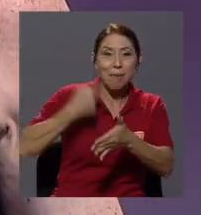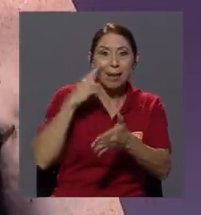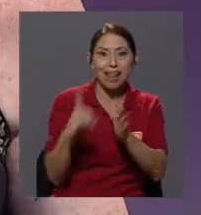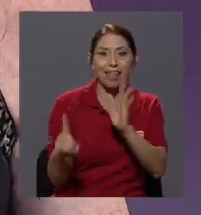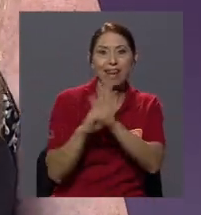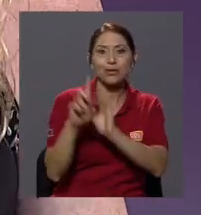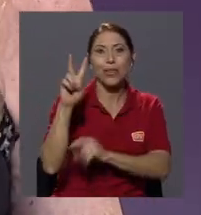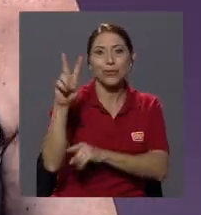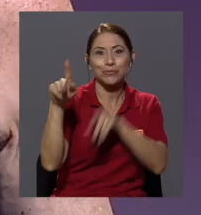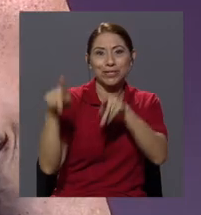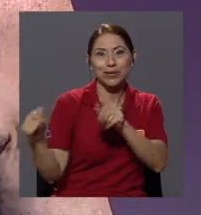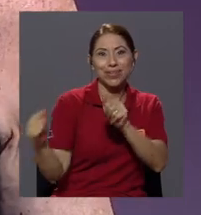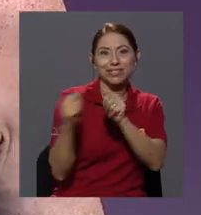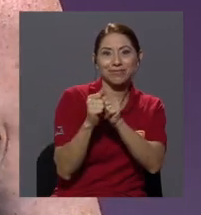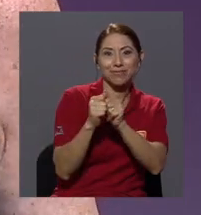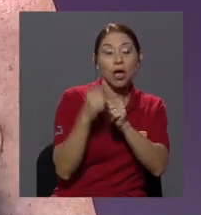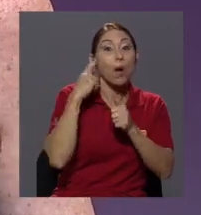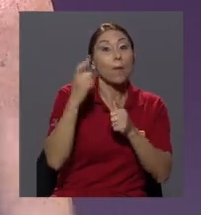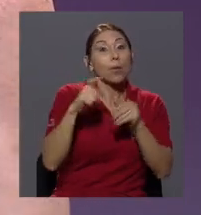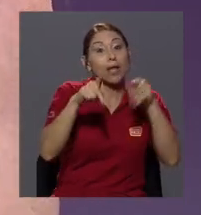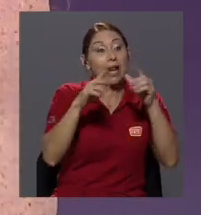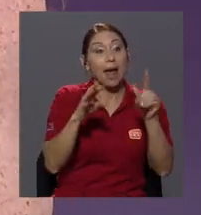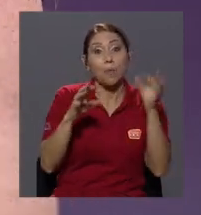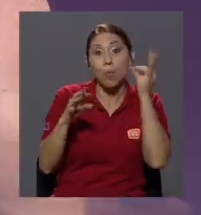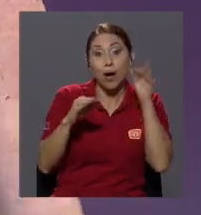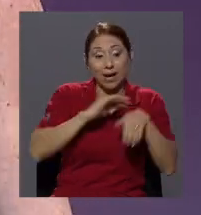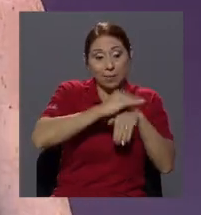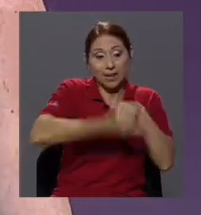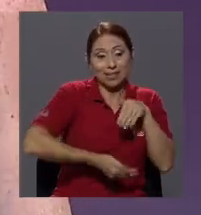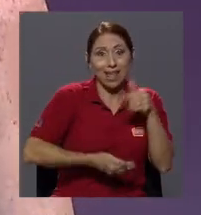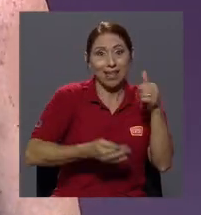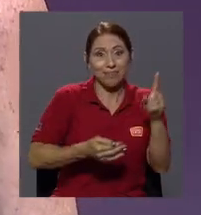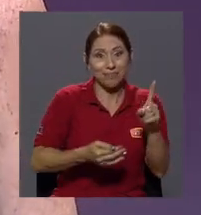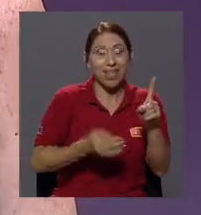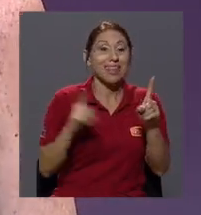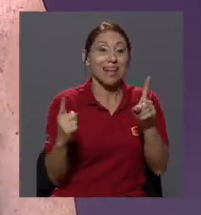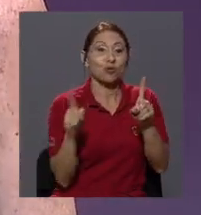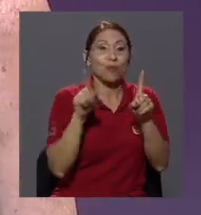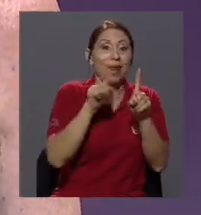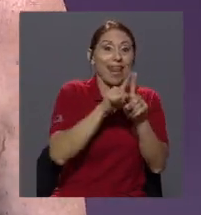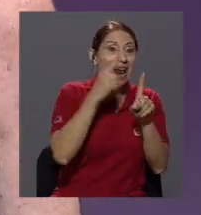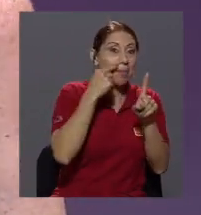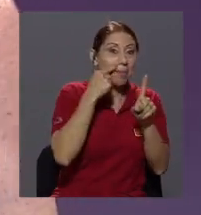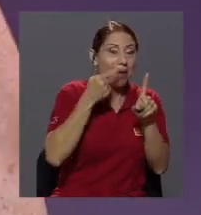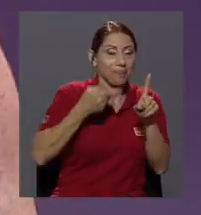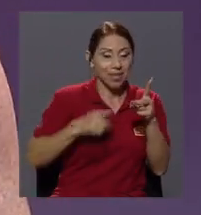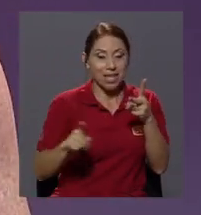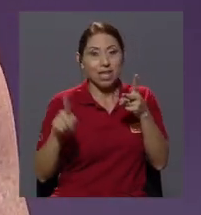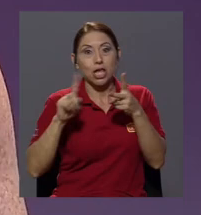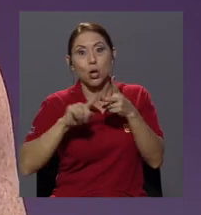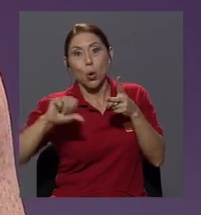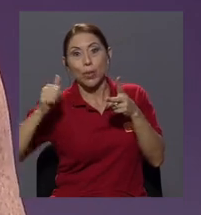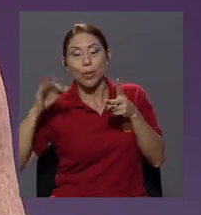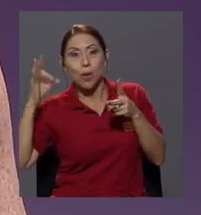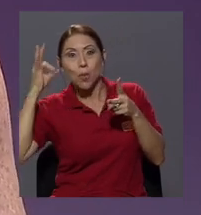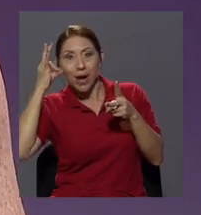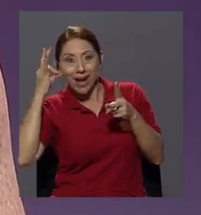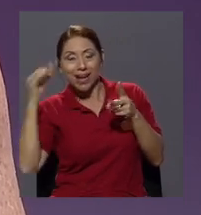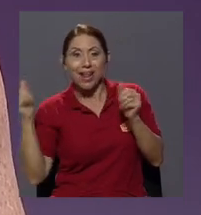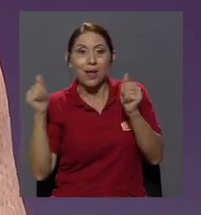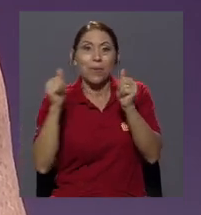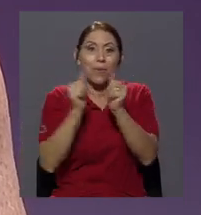bebé y una mujer todavía nos la puede eso sería lo ideal verdad porque oramos necesita una mujer también